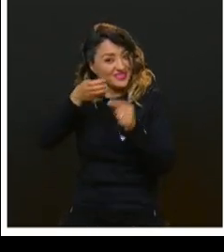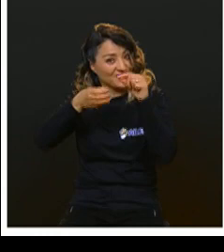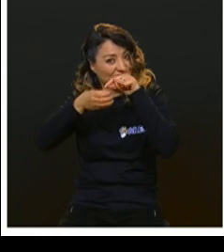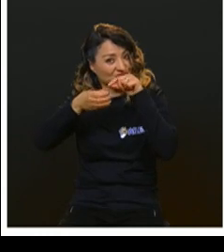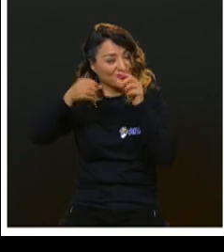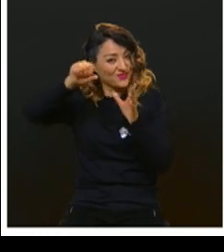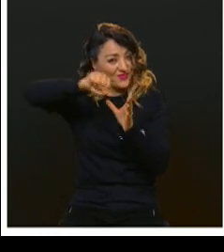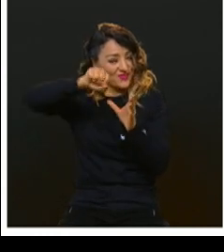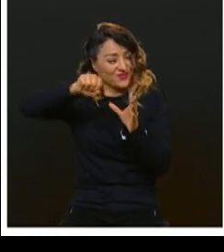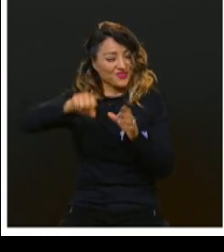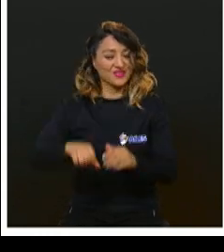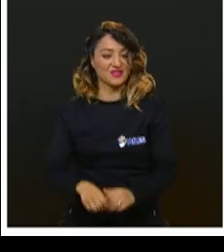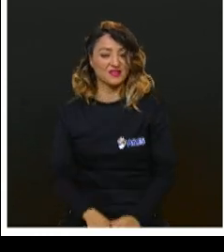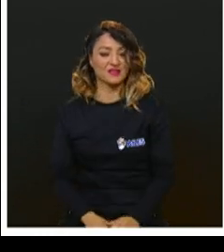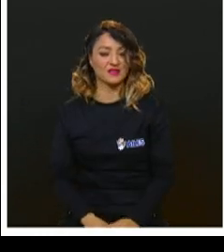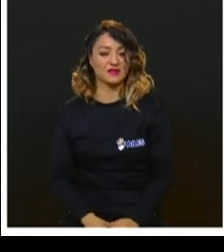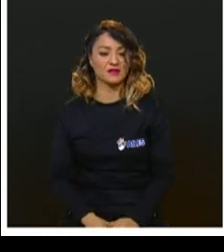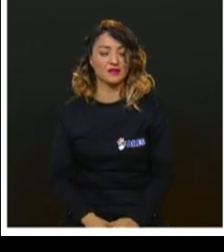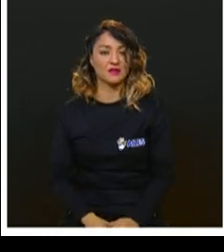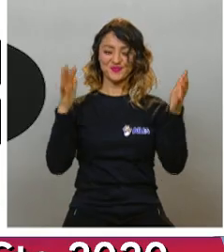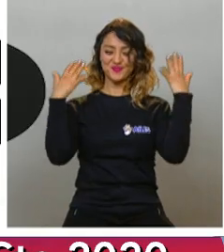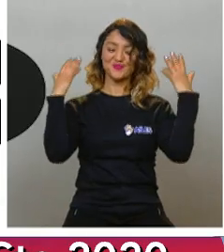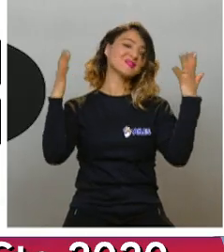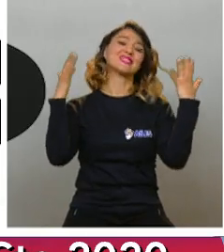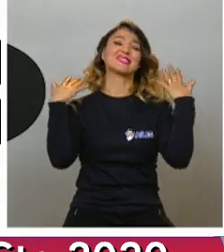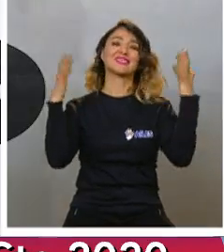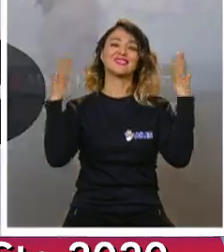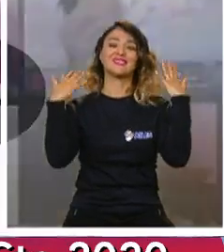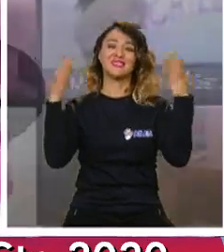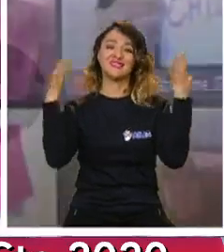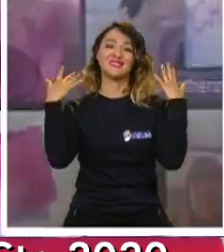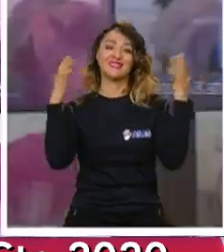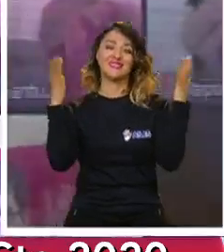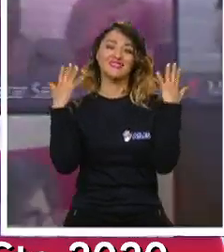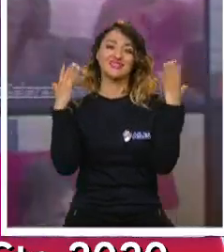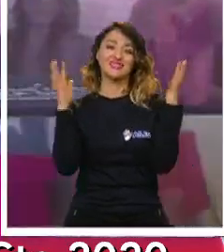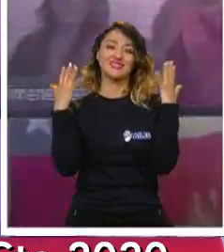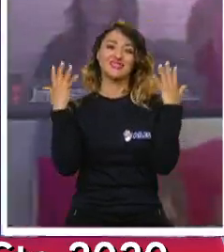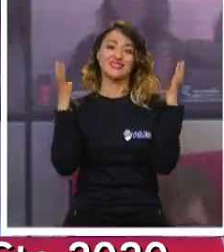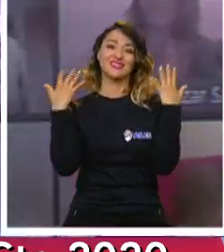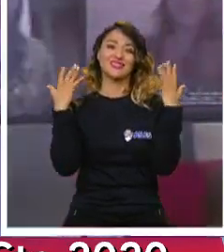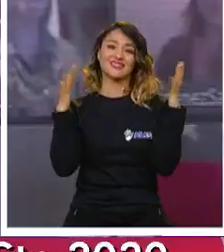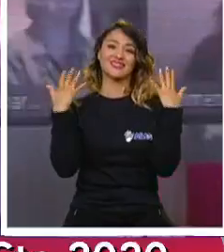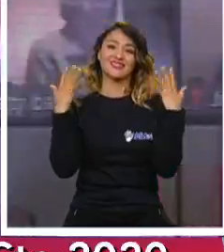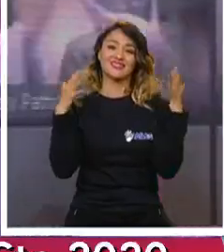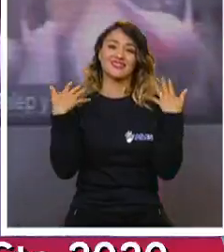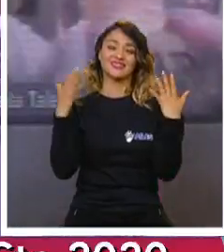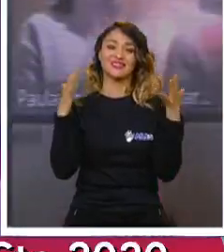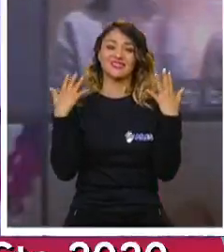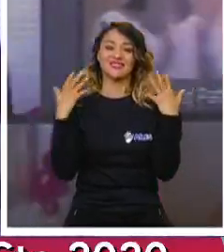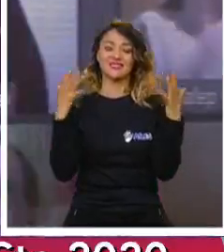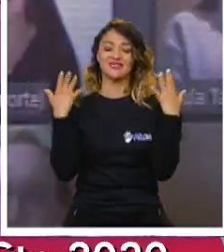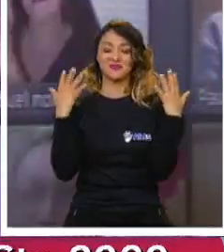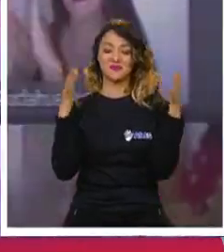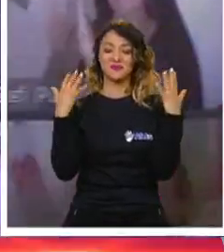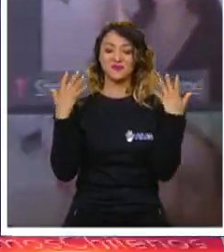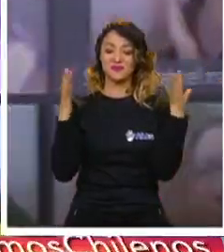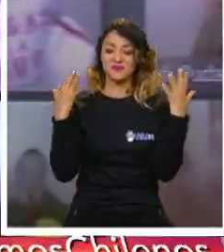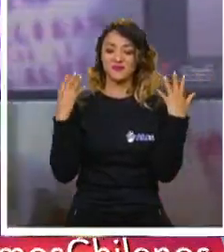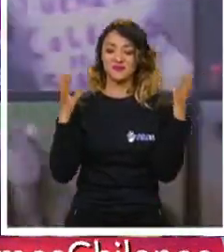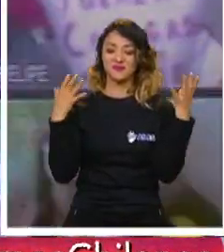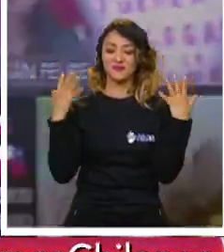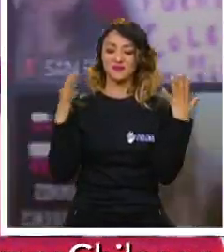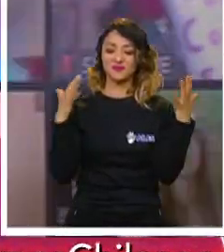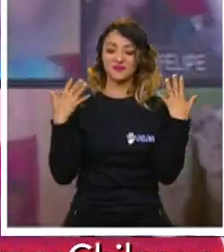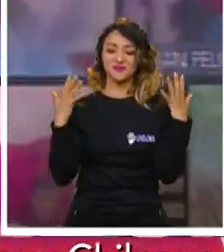Bueno, chiquillos, ¿lo hacemos? A los cuatro, felicidades. Quédense ahí porque tenemos... A ver,